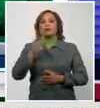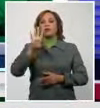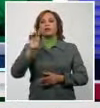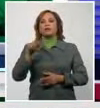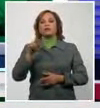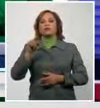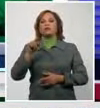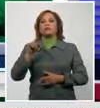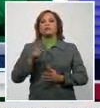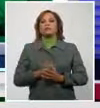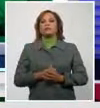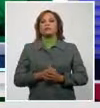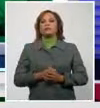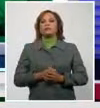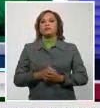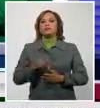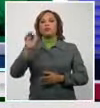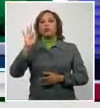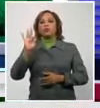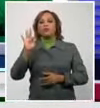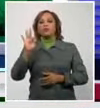48,8 del sexo masculino,